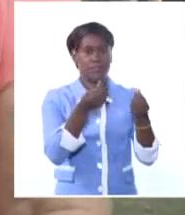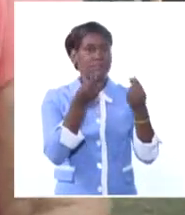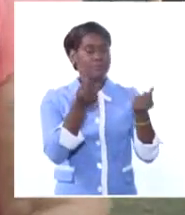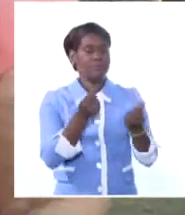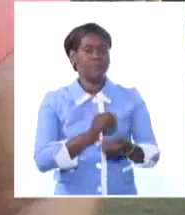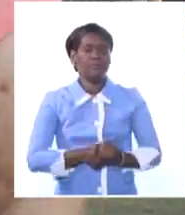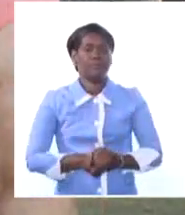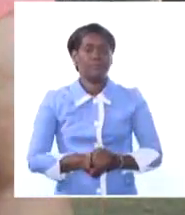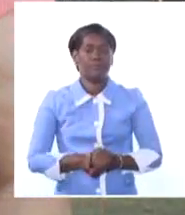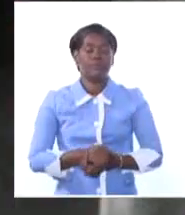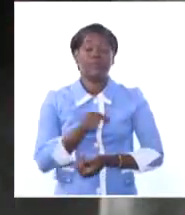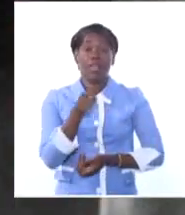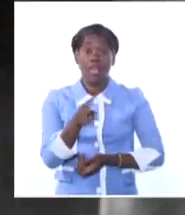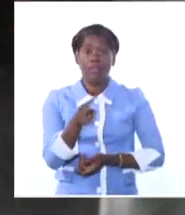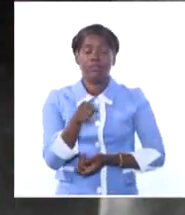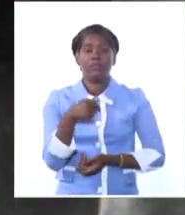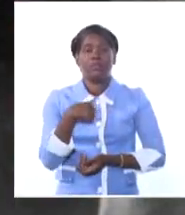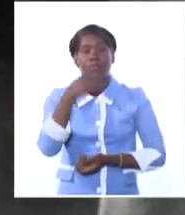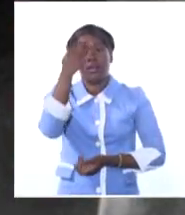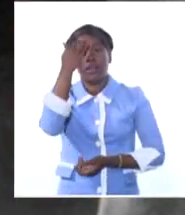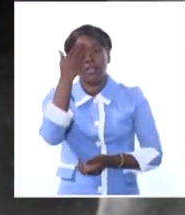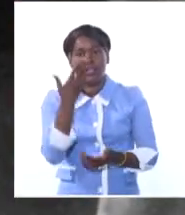Sí que eso hay que agradecerlo.